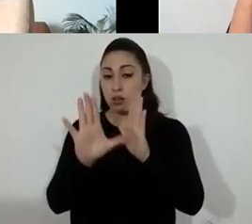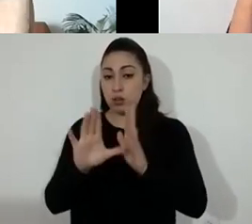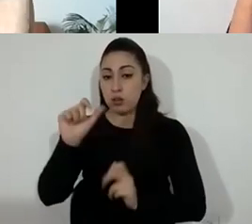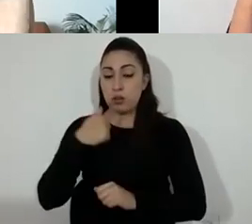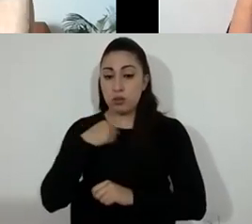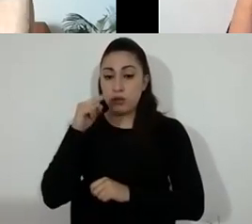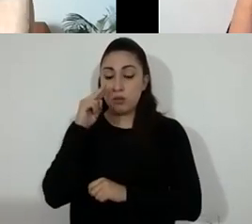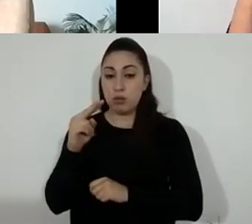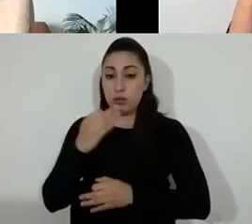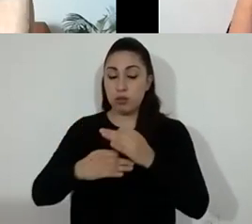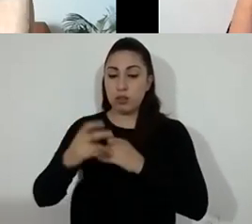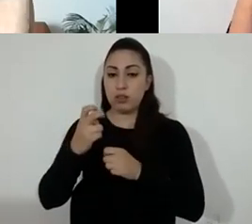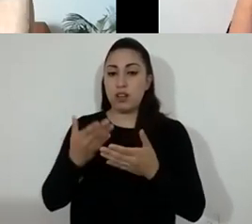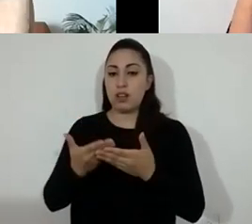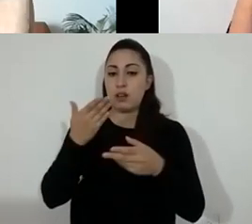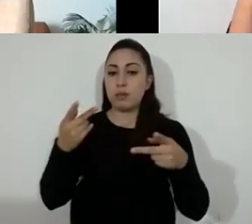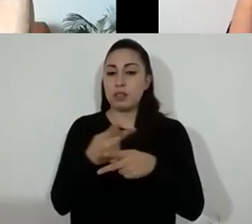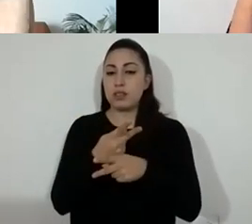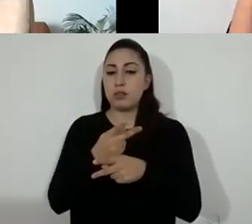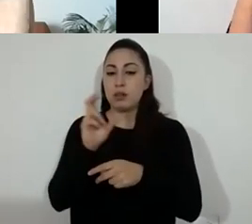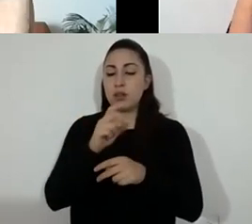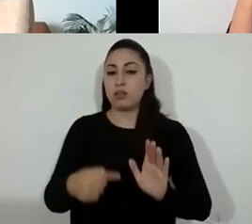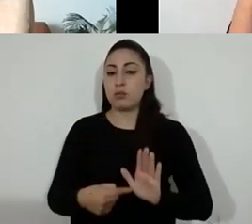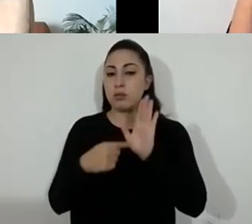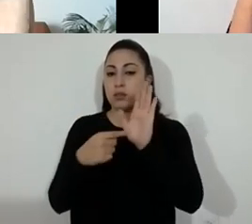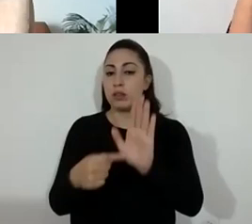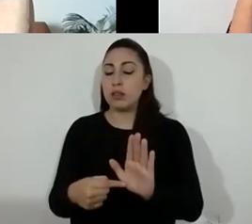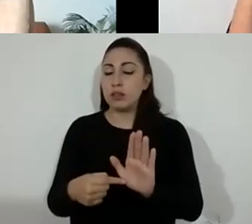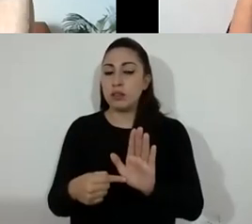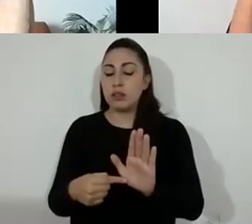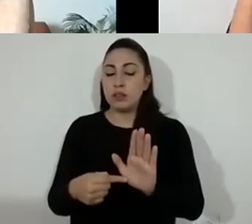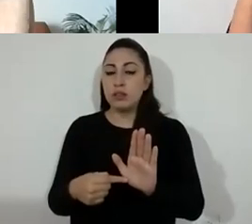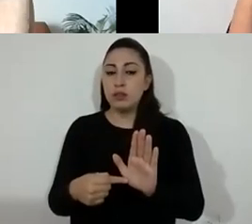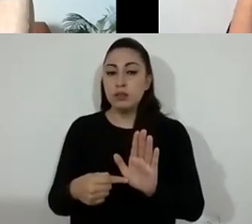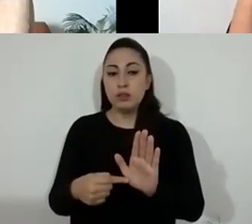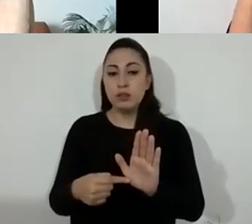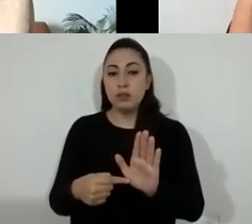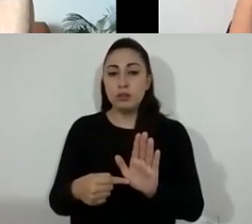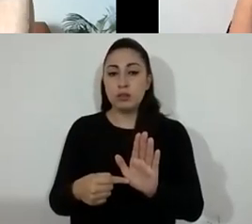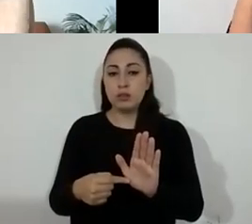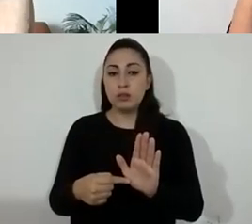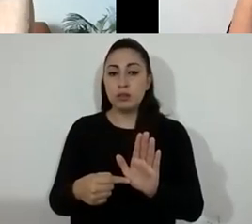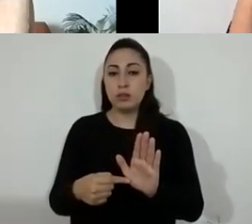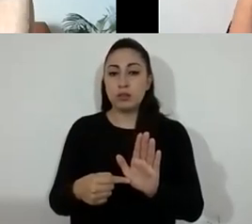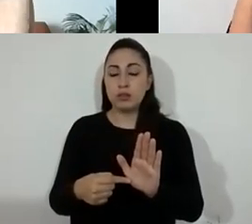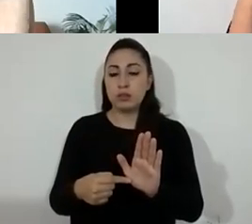vimos con el tema de la pretensión que